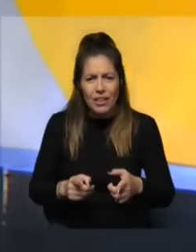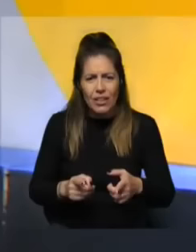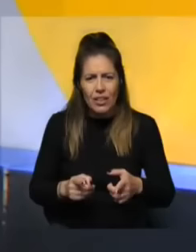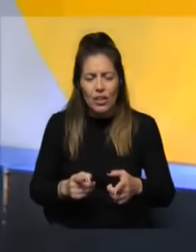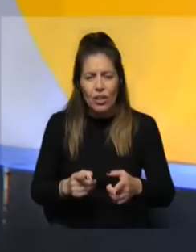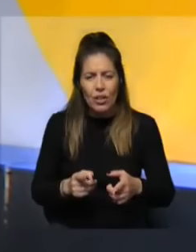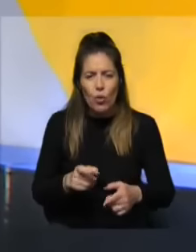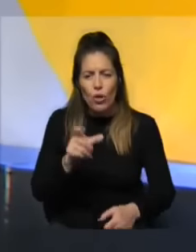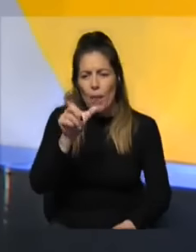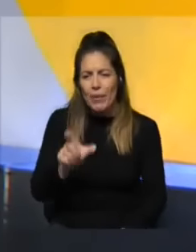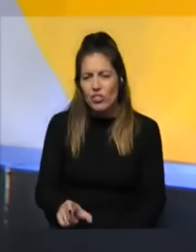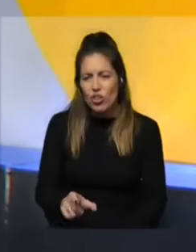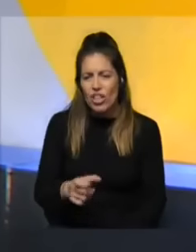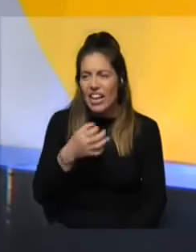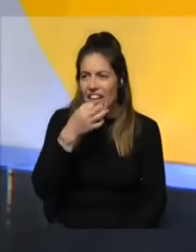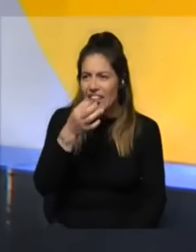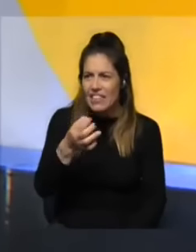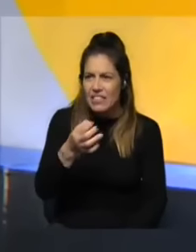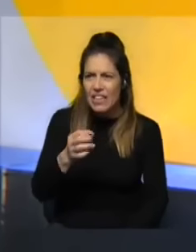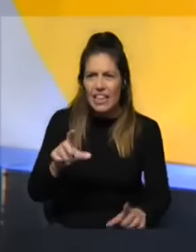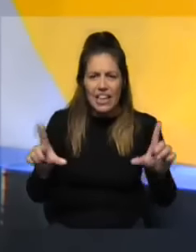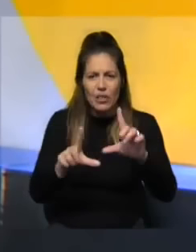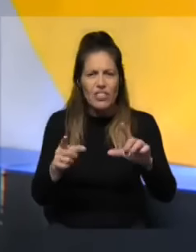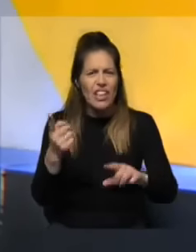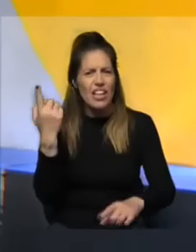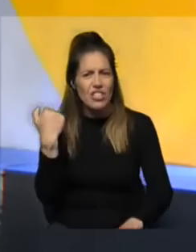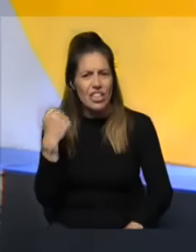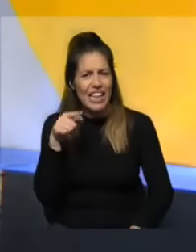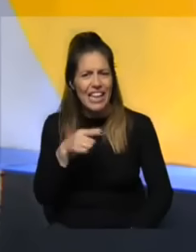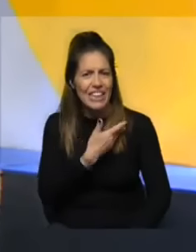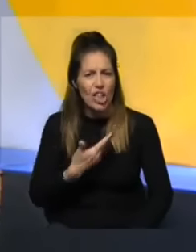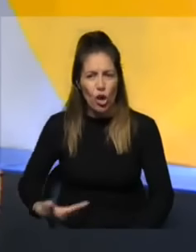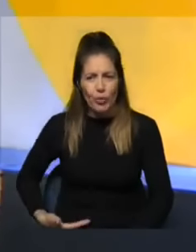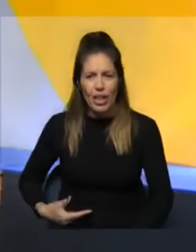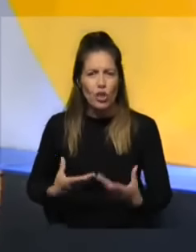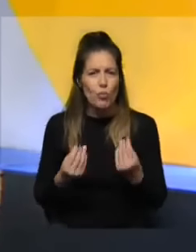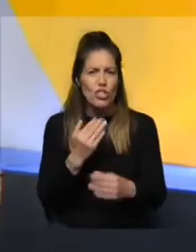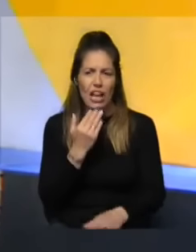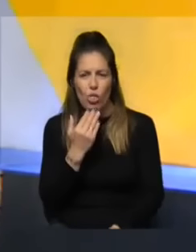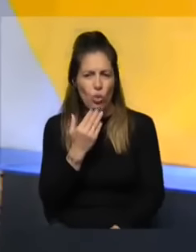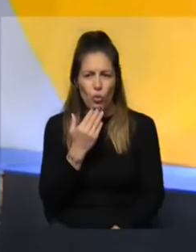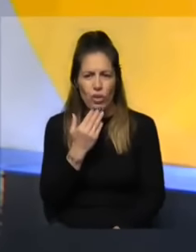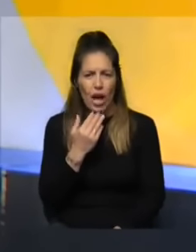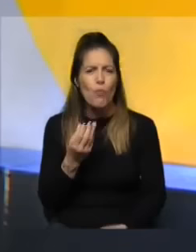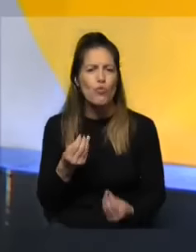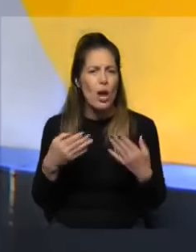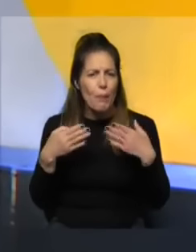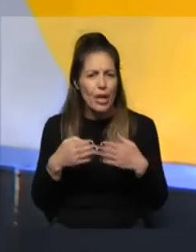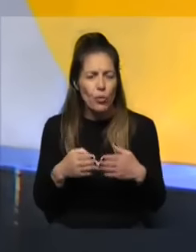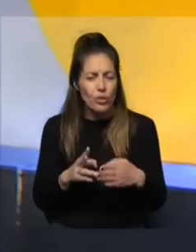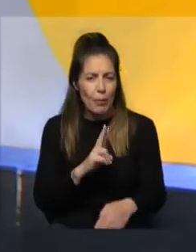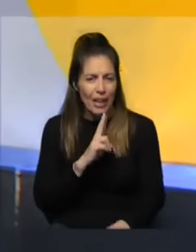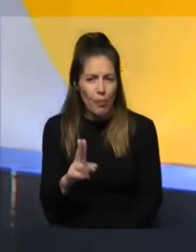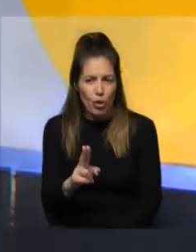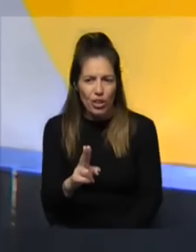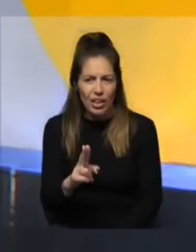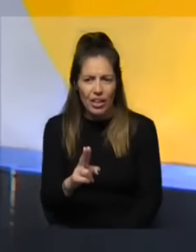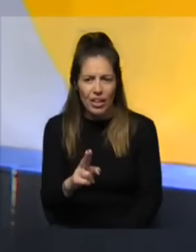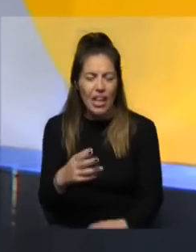que alguien decía en la televisión ayer en el informativo, este gobierno tiene muchas dudas, muchas preguntas para contestar.